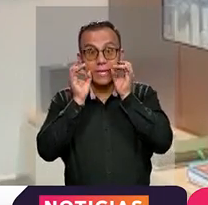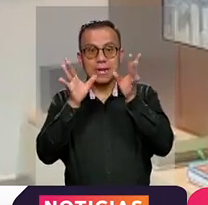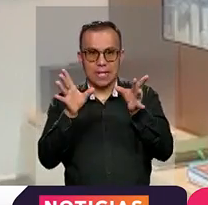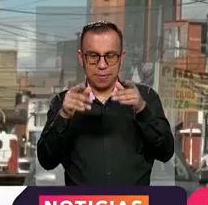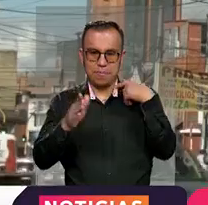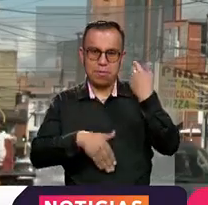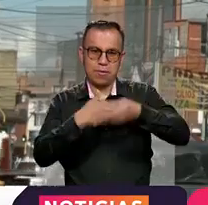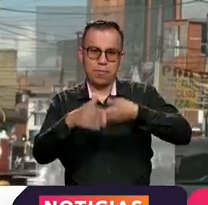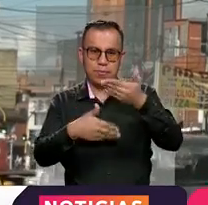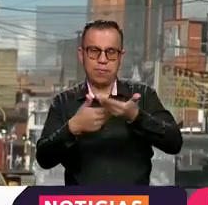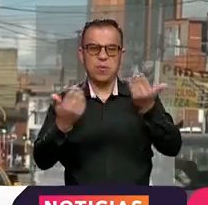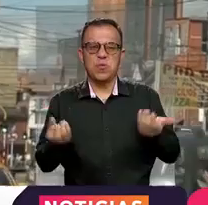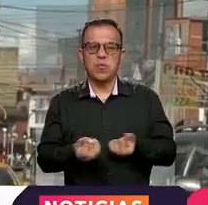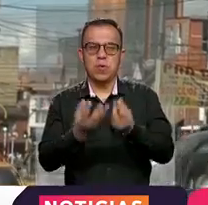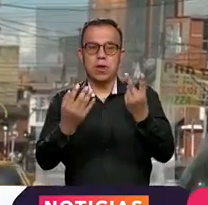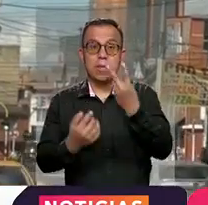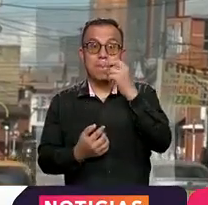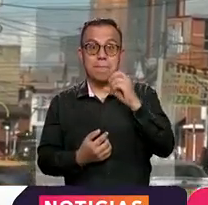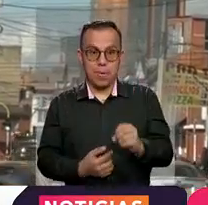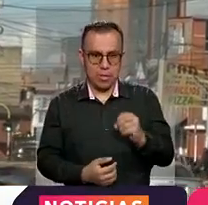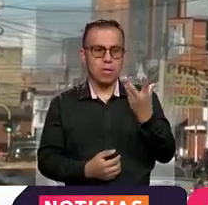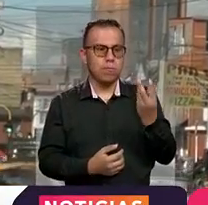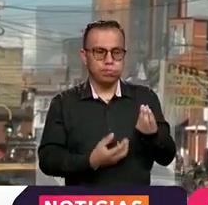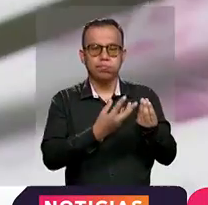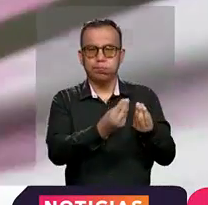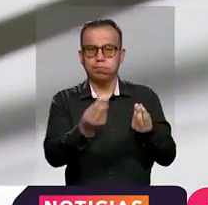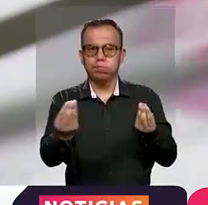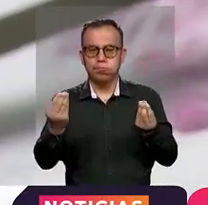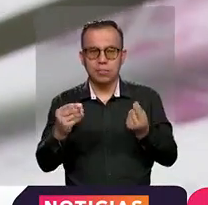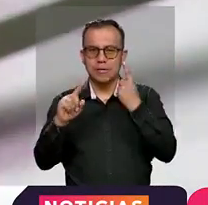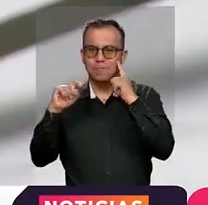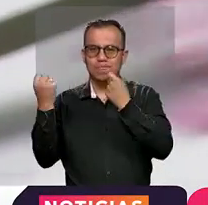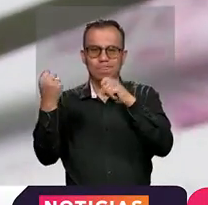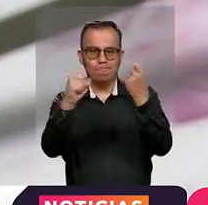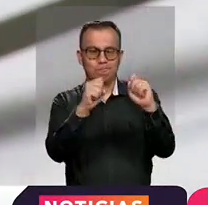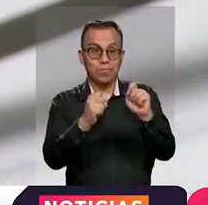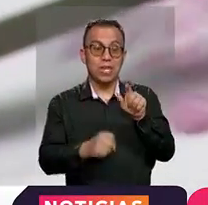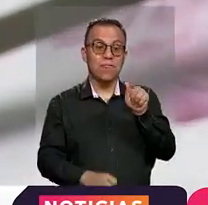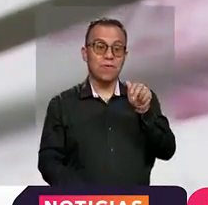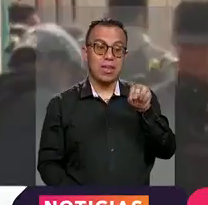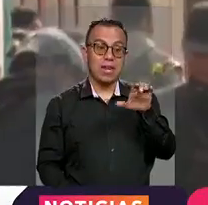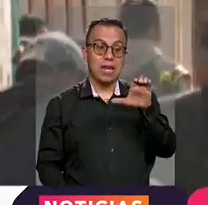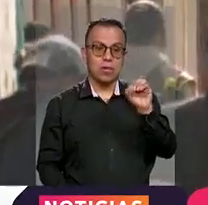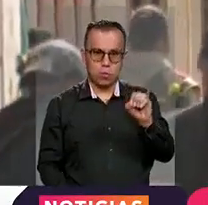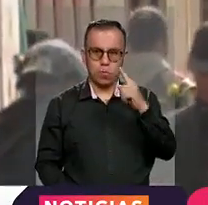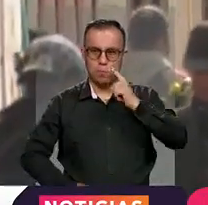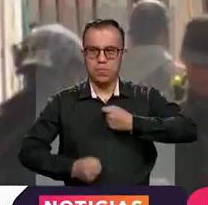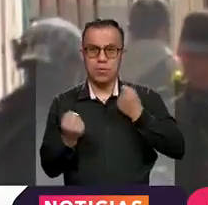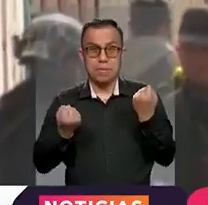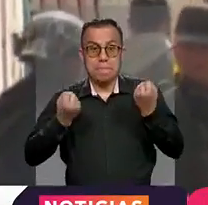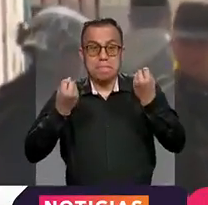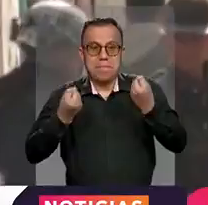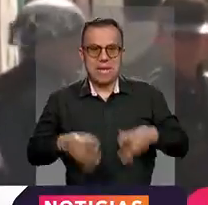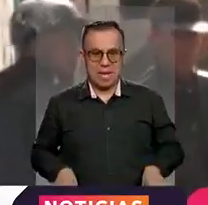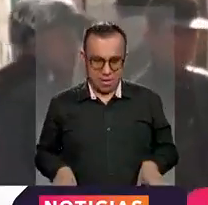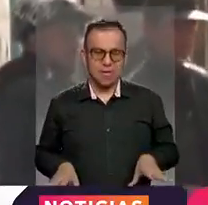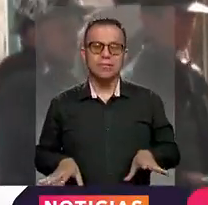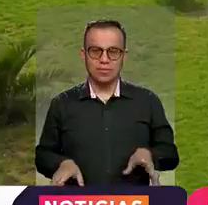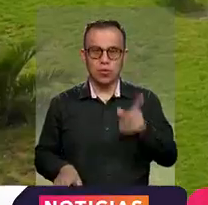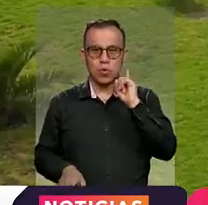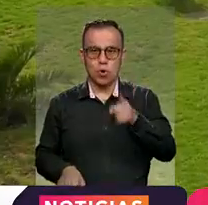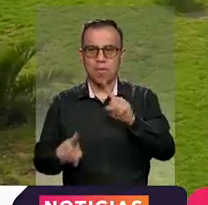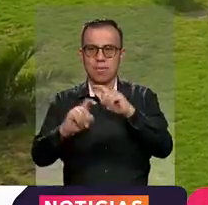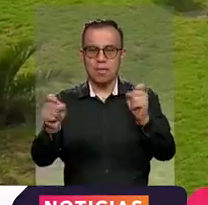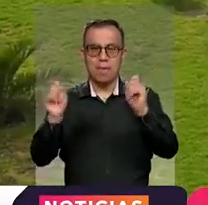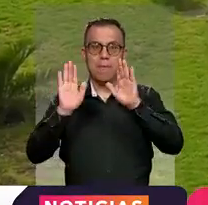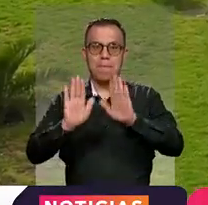la recuperación. Son cerca de 20 gremios que manifestaron su preocupación, entre ellos Fenalco Bogotá, que señaló las pérdidas millonarias que generan los